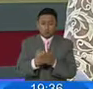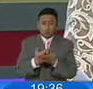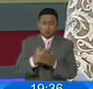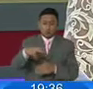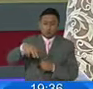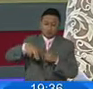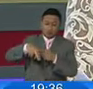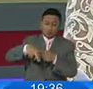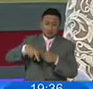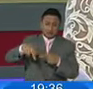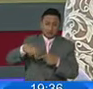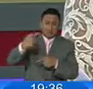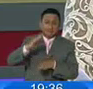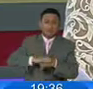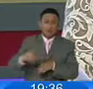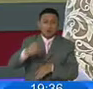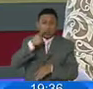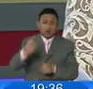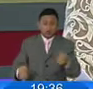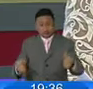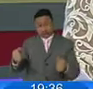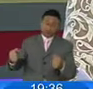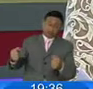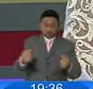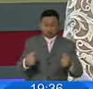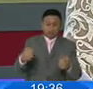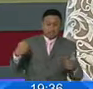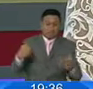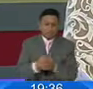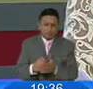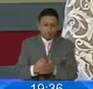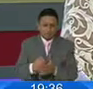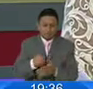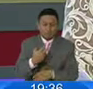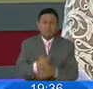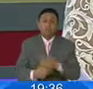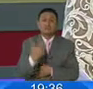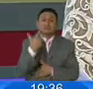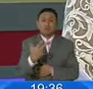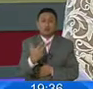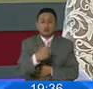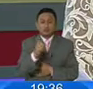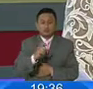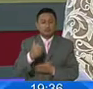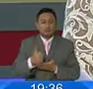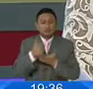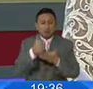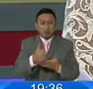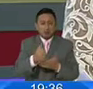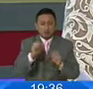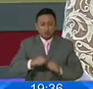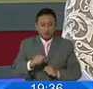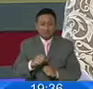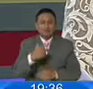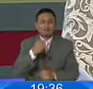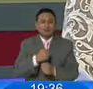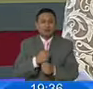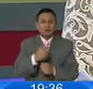un conductor ebrio. Ella tiene 3 hijos que mantiene sola y necesita de nuestra ayuda para encontrar un